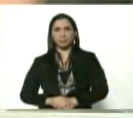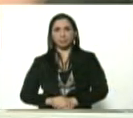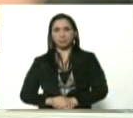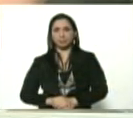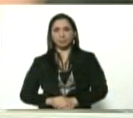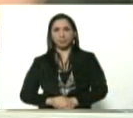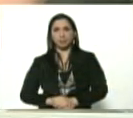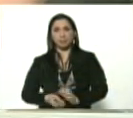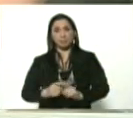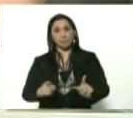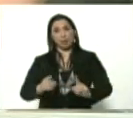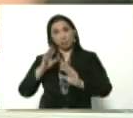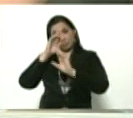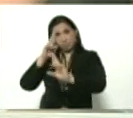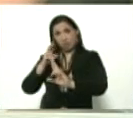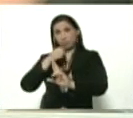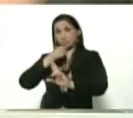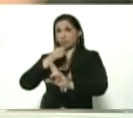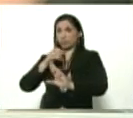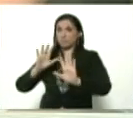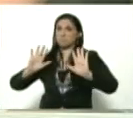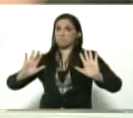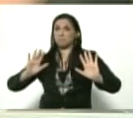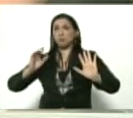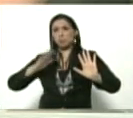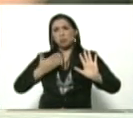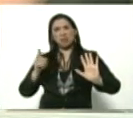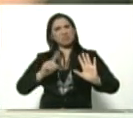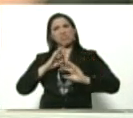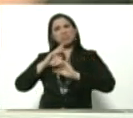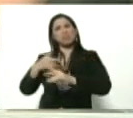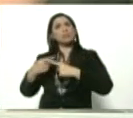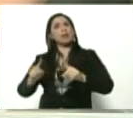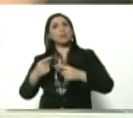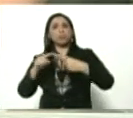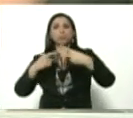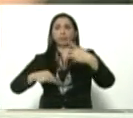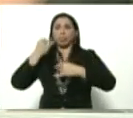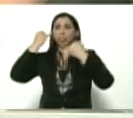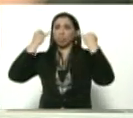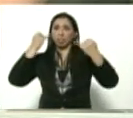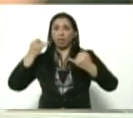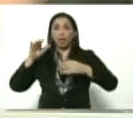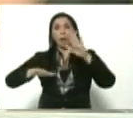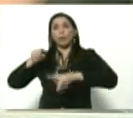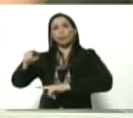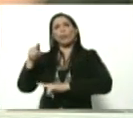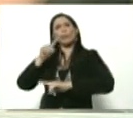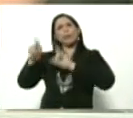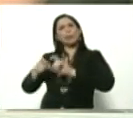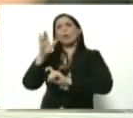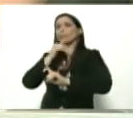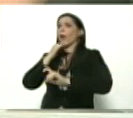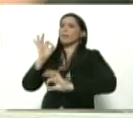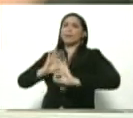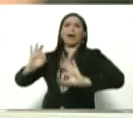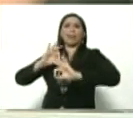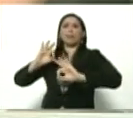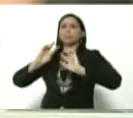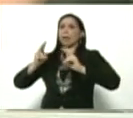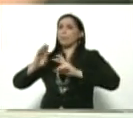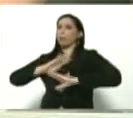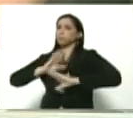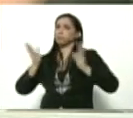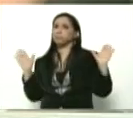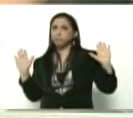Pero por respeto al periodismo y a la diversidad de ideas, aunque tus preguntas no tienen nada que ver